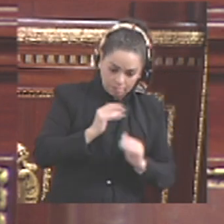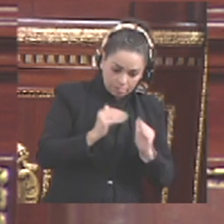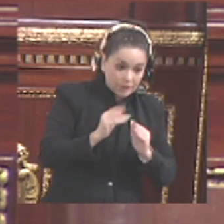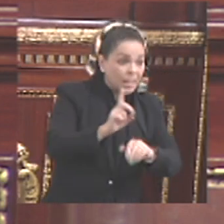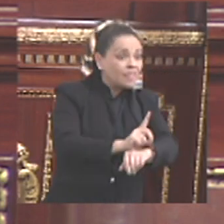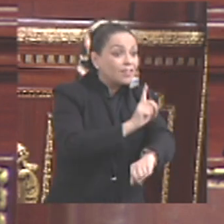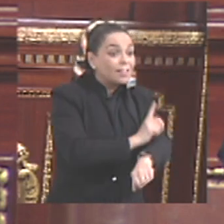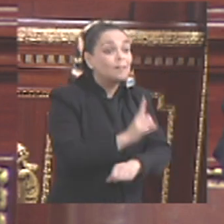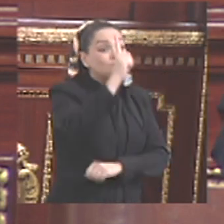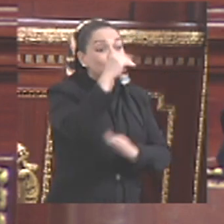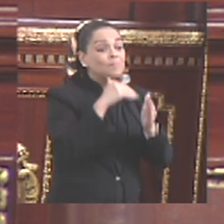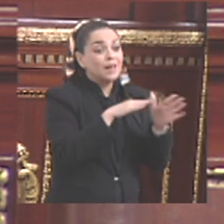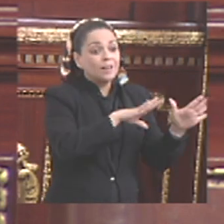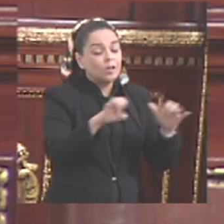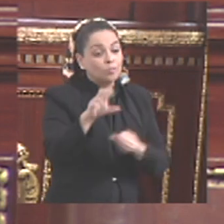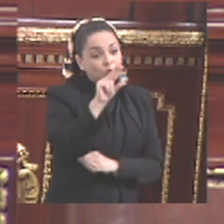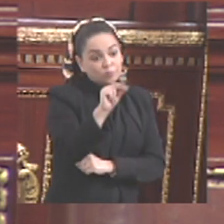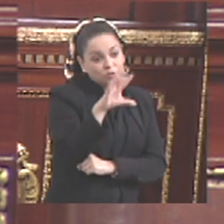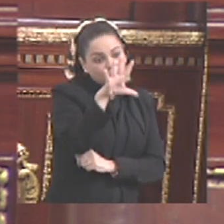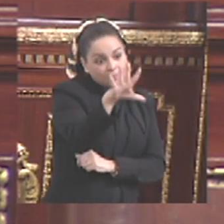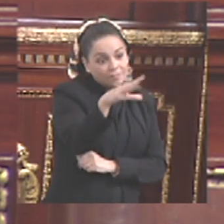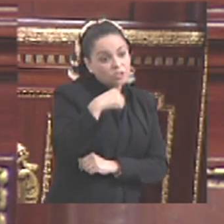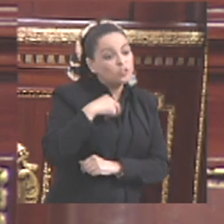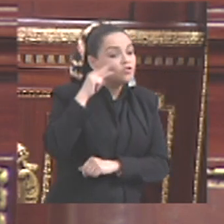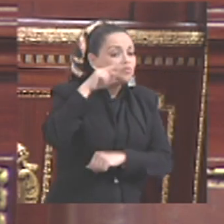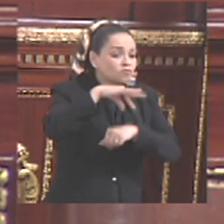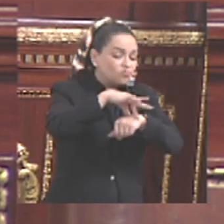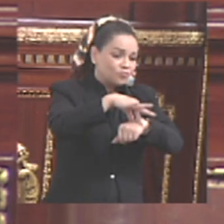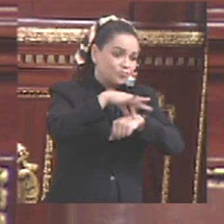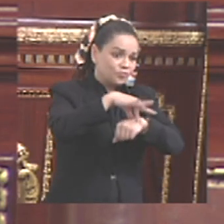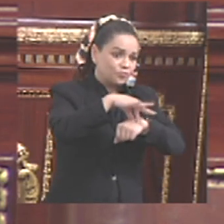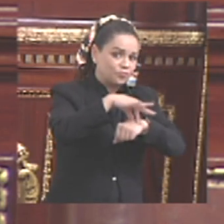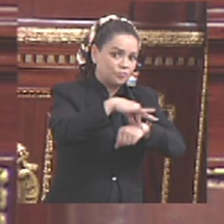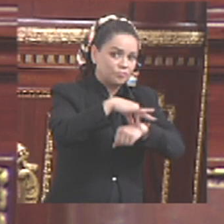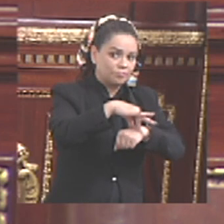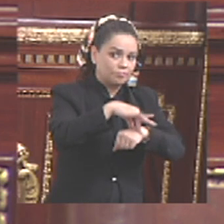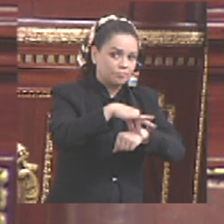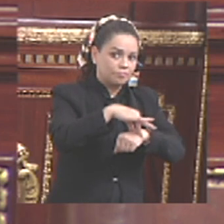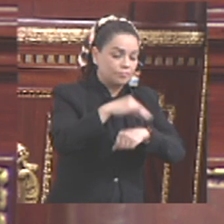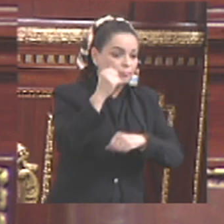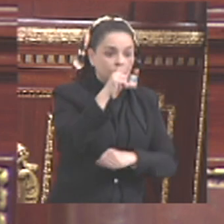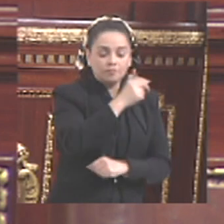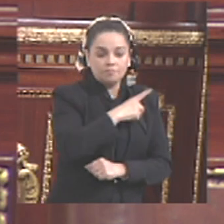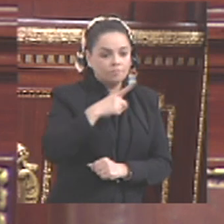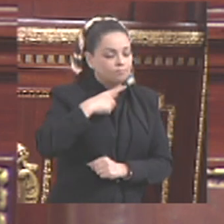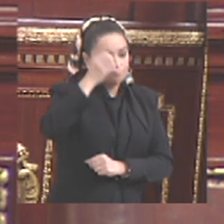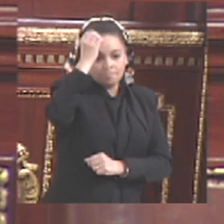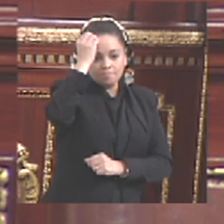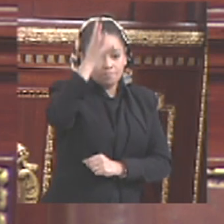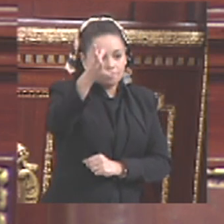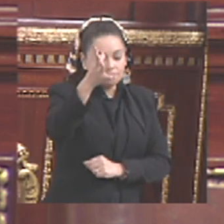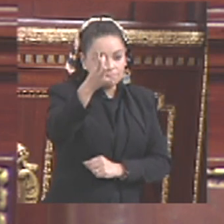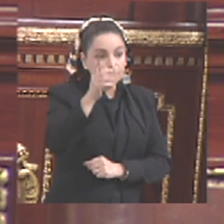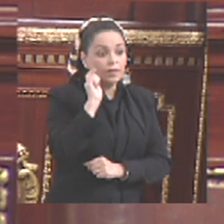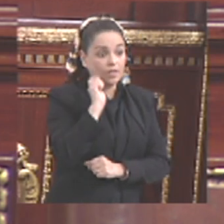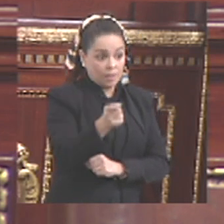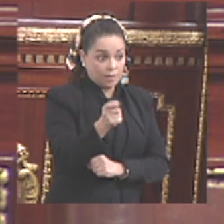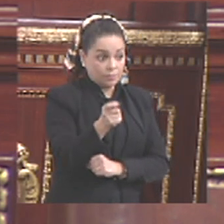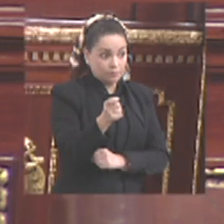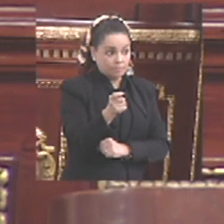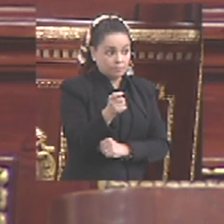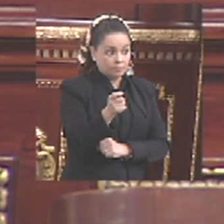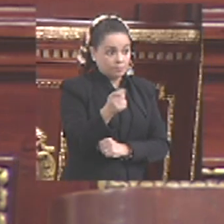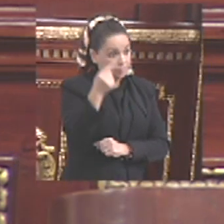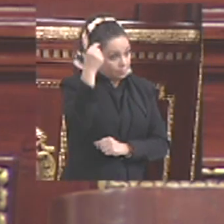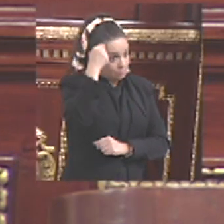en el 85. Y no olvidemos, por supuesto que no, porque la memoria es fresca,